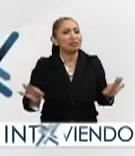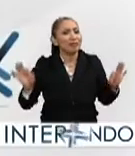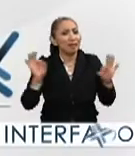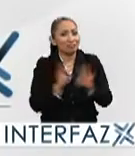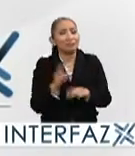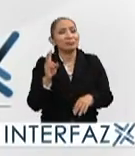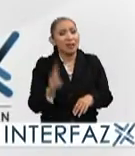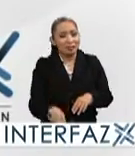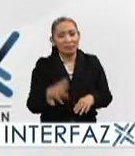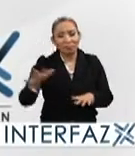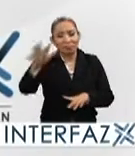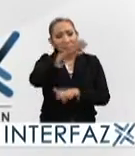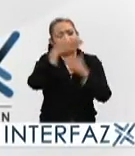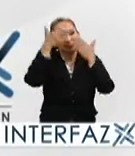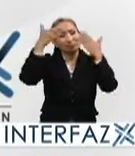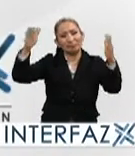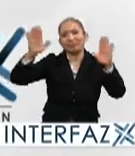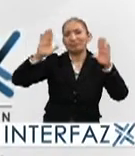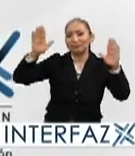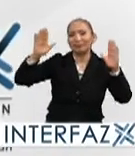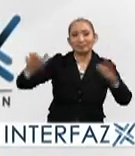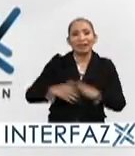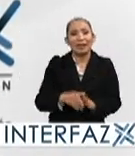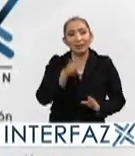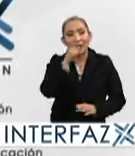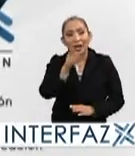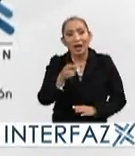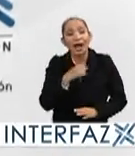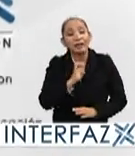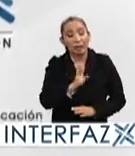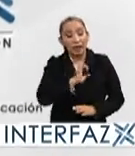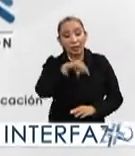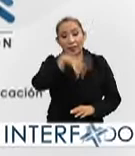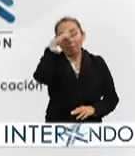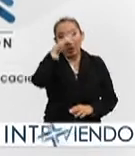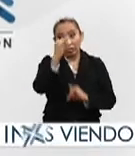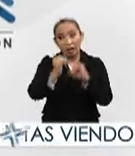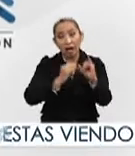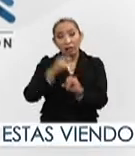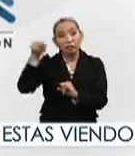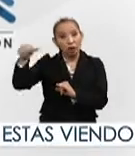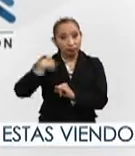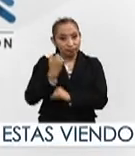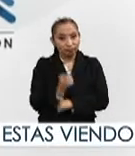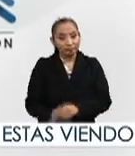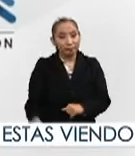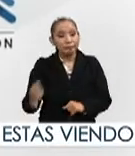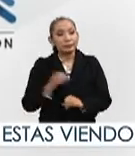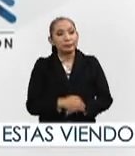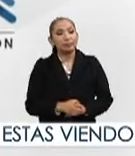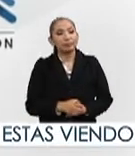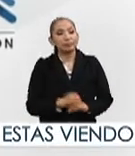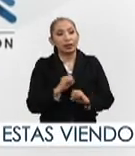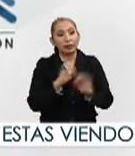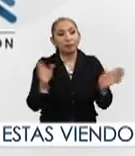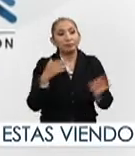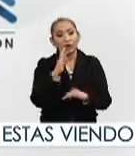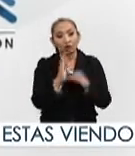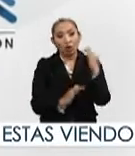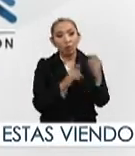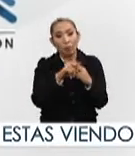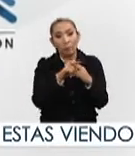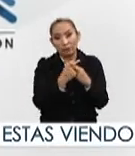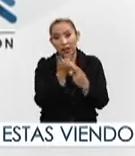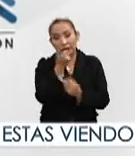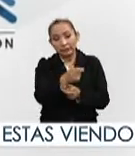Claro, te abre un panorama Ya espectacular. lo decíamos, hay entrenadores también aquí en México internacionales con grandes talentos. Sí, claro, por supuesto. Y todo